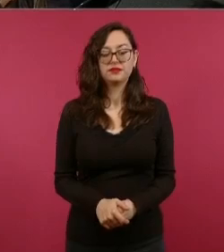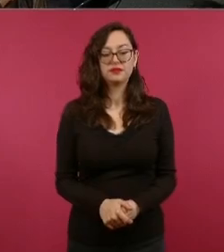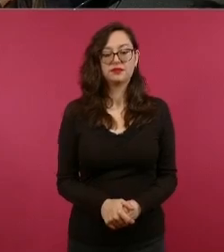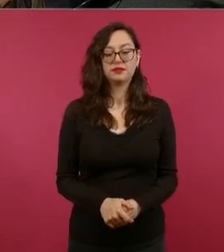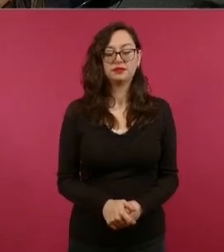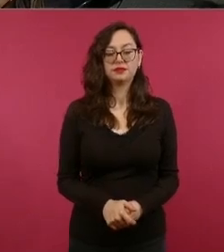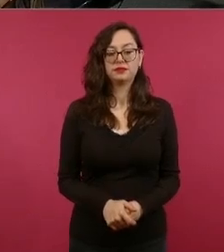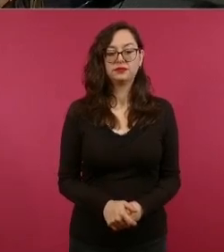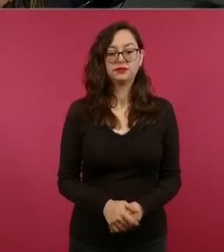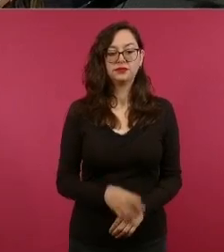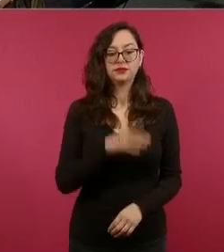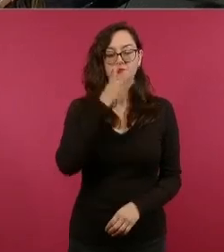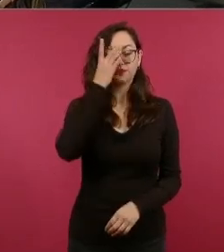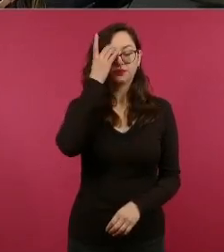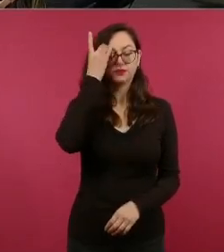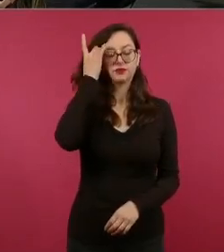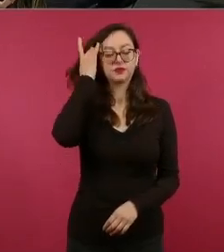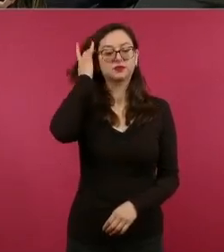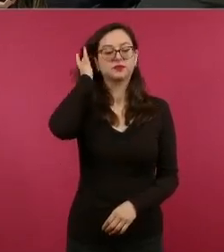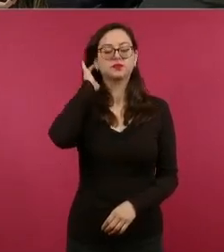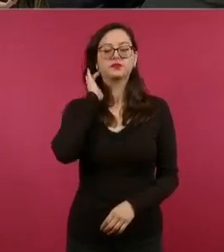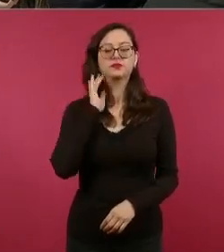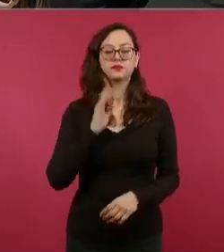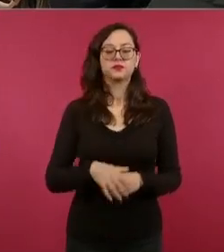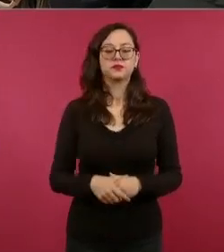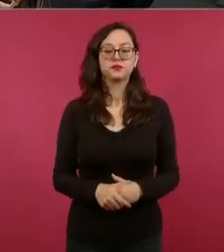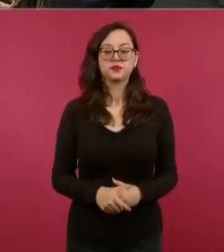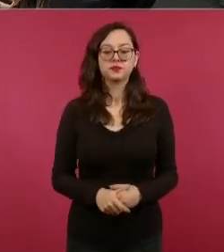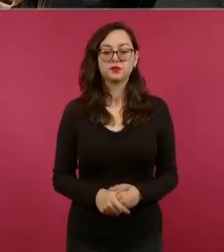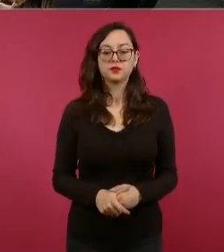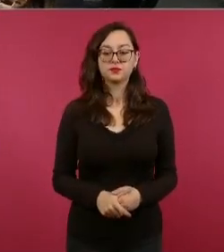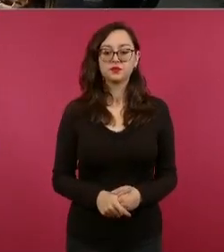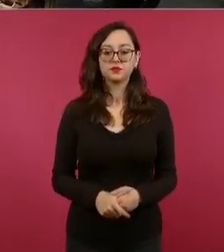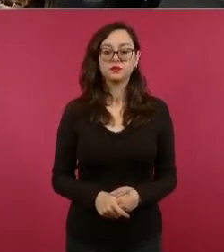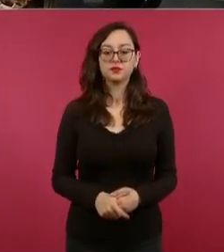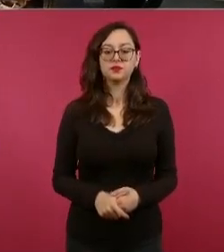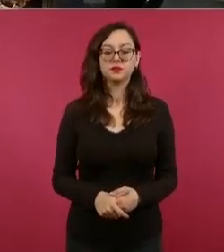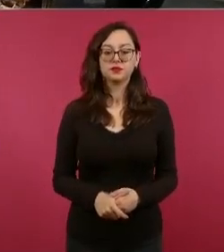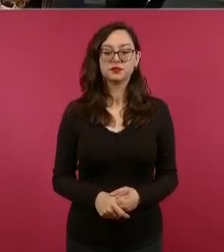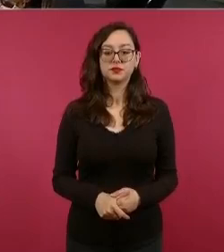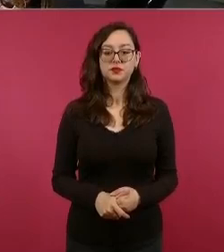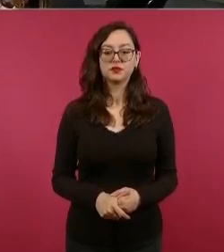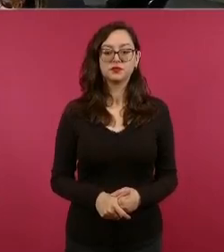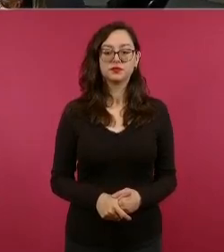es lo que va a quedar